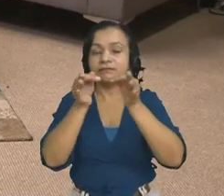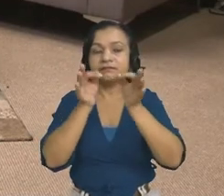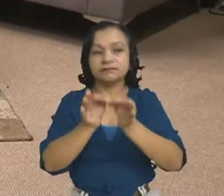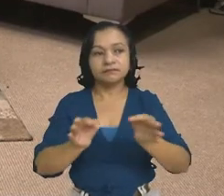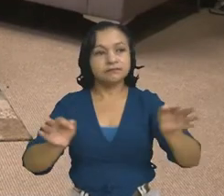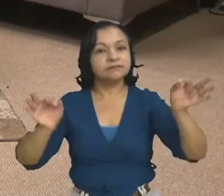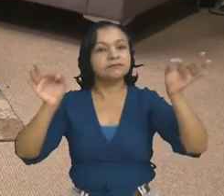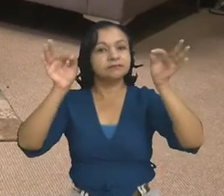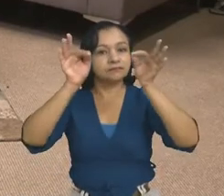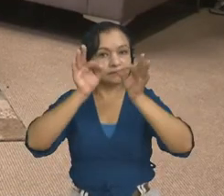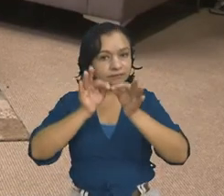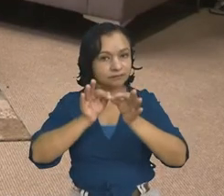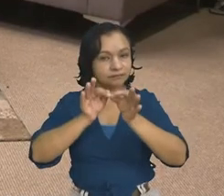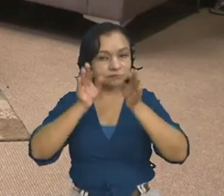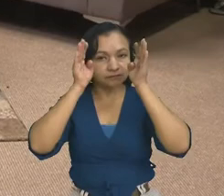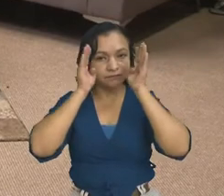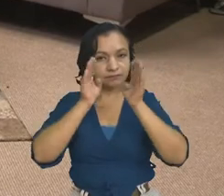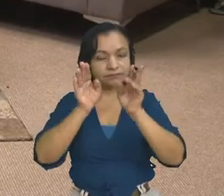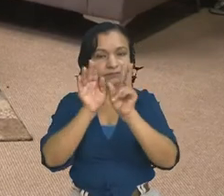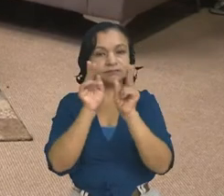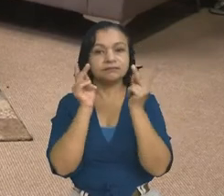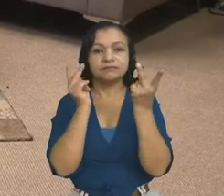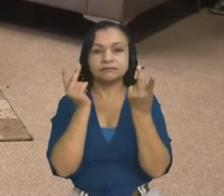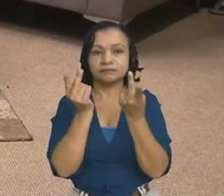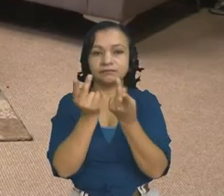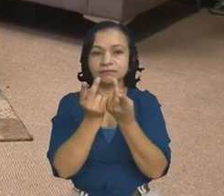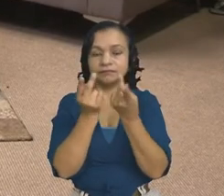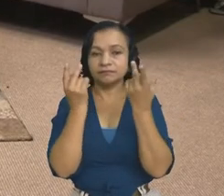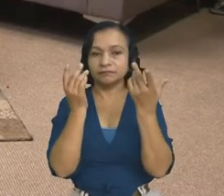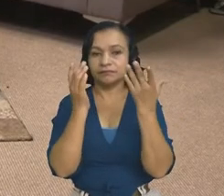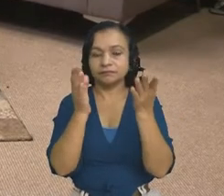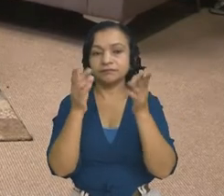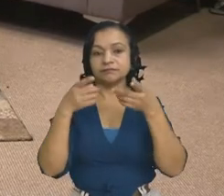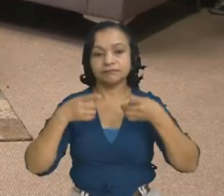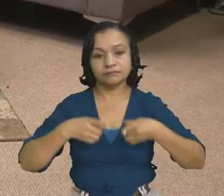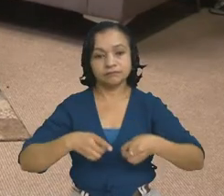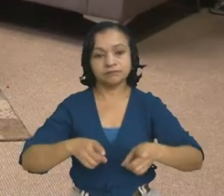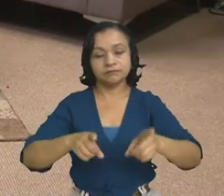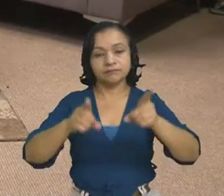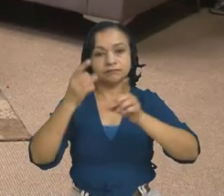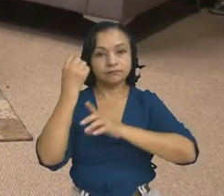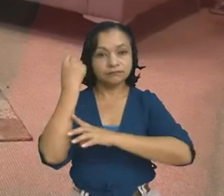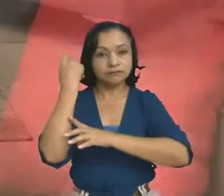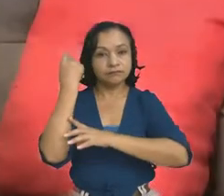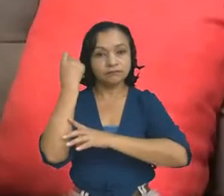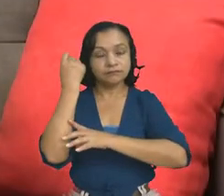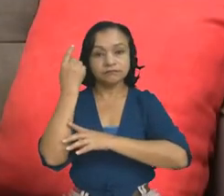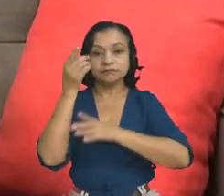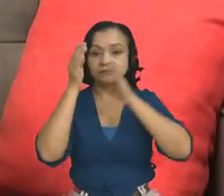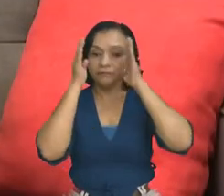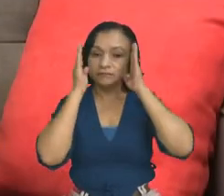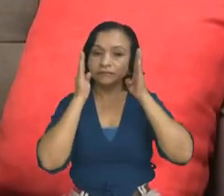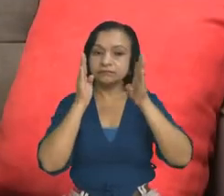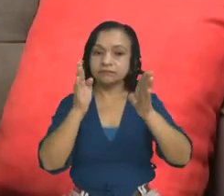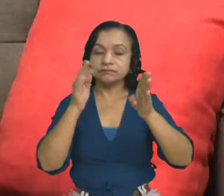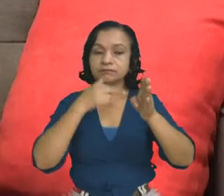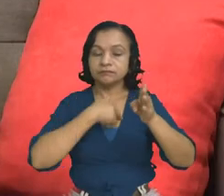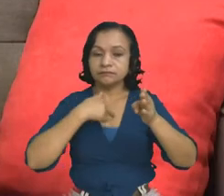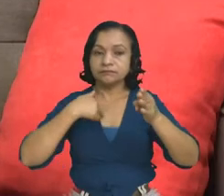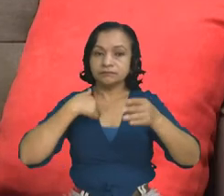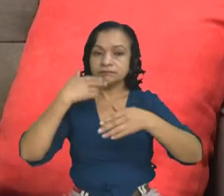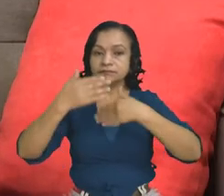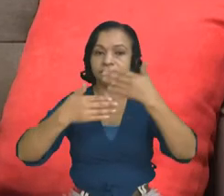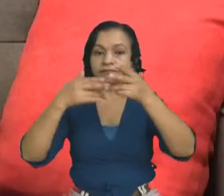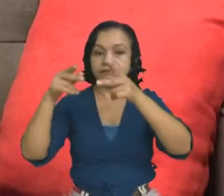importante también para atender a nuestro pueblo en condiciones realmente dignas. Entender un poquito esas líneas de atención que se vienen dando a